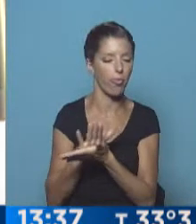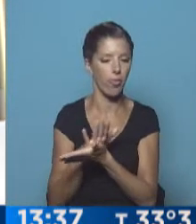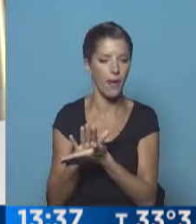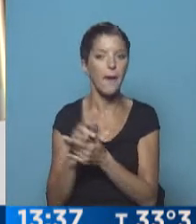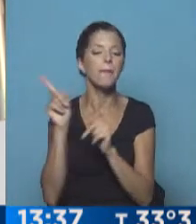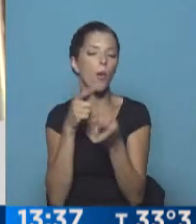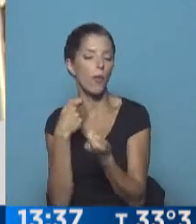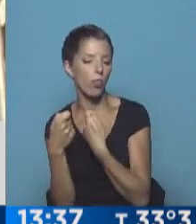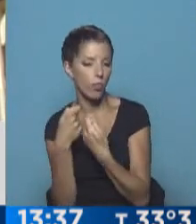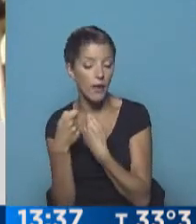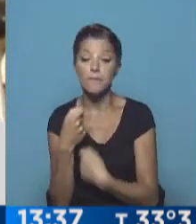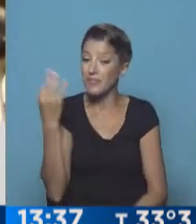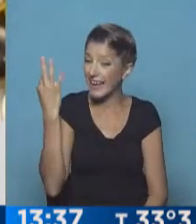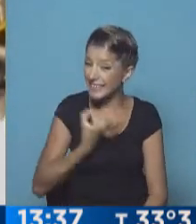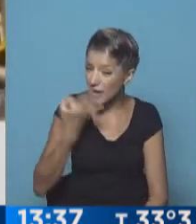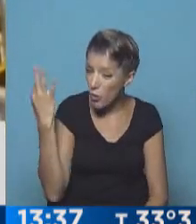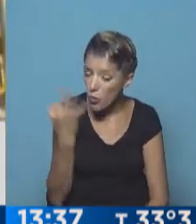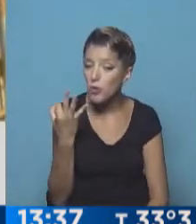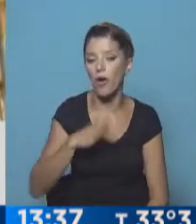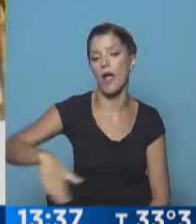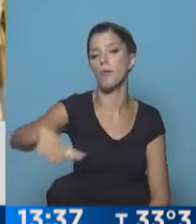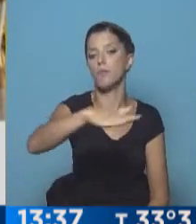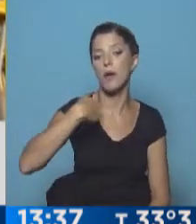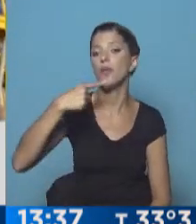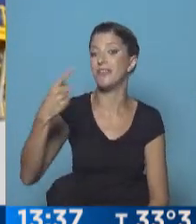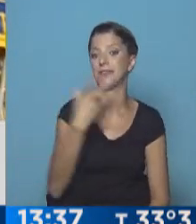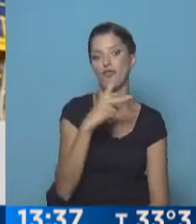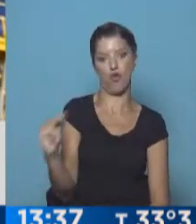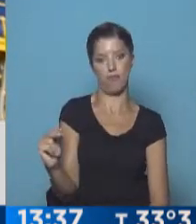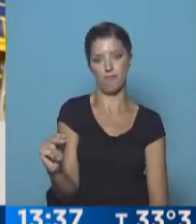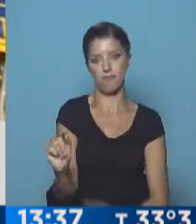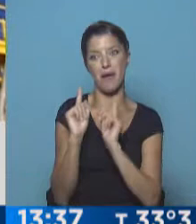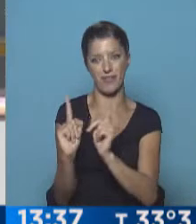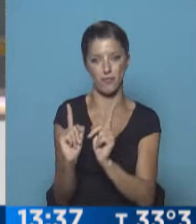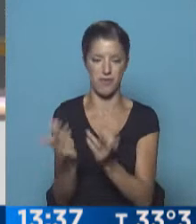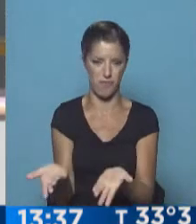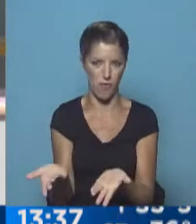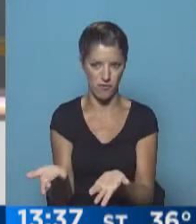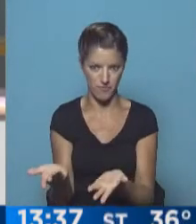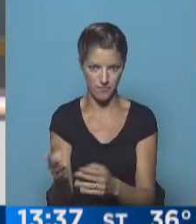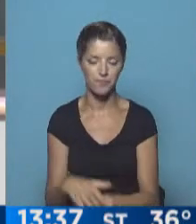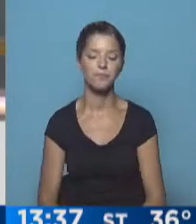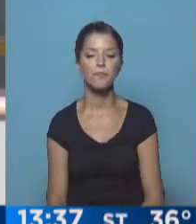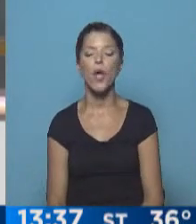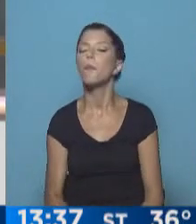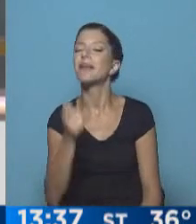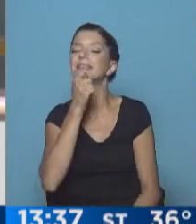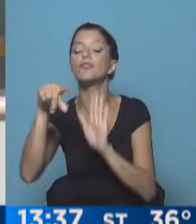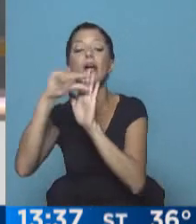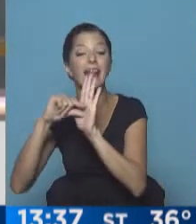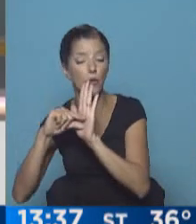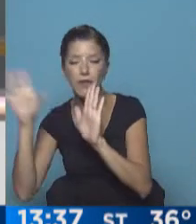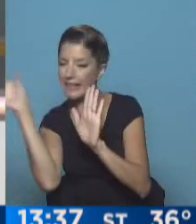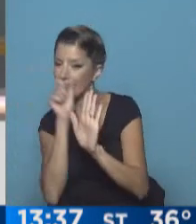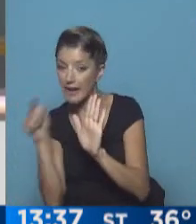operaciones que seguramente es la ciudadanía la repudiaría a esas cláusulas secretas porque si esas cláusulas